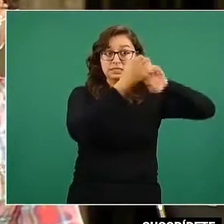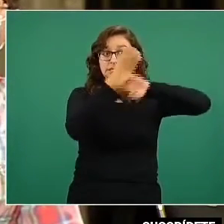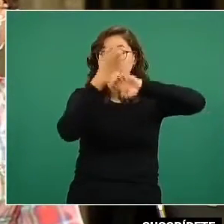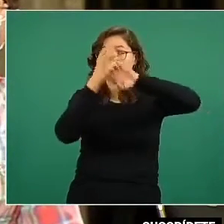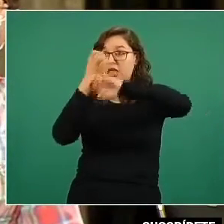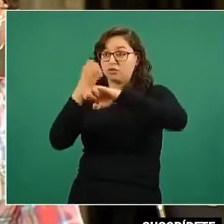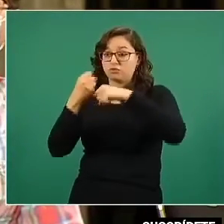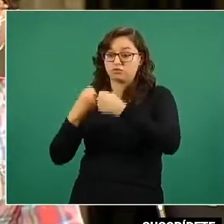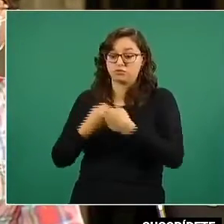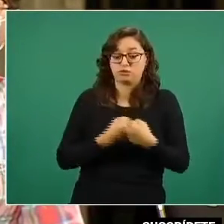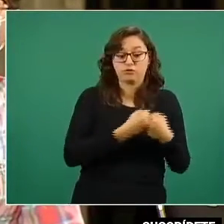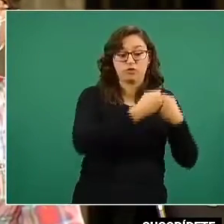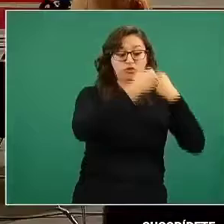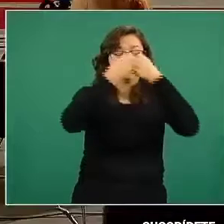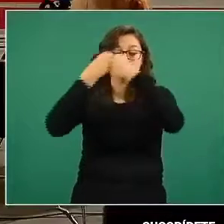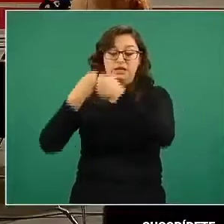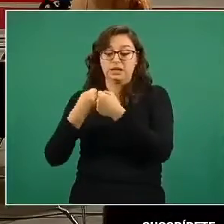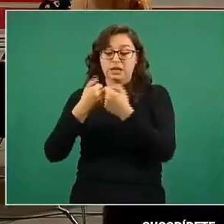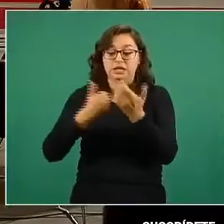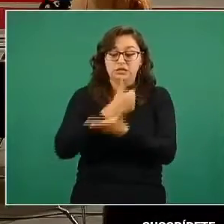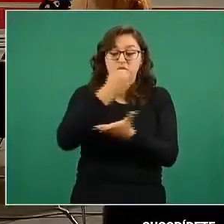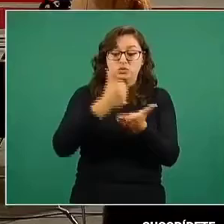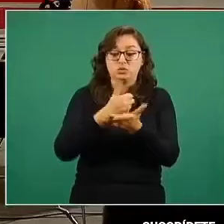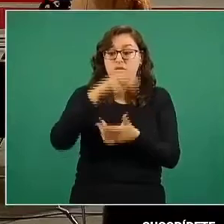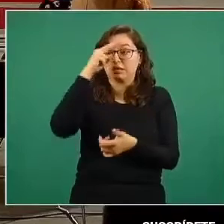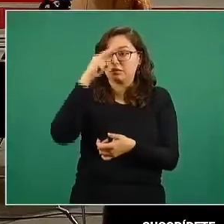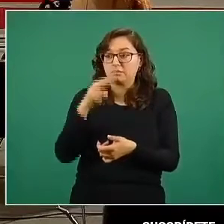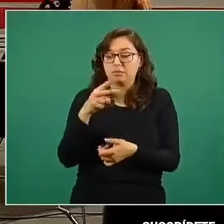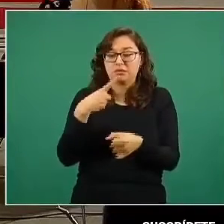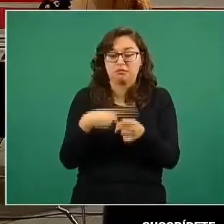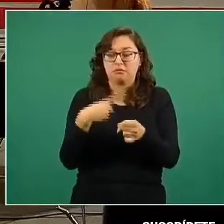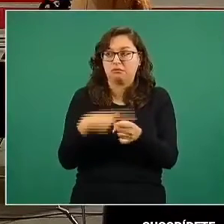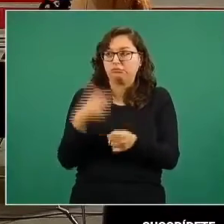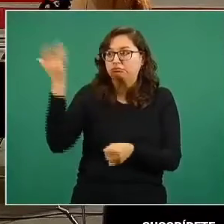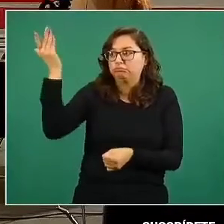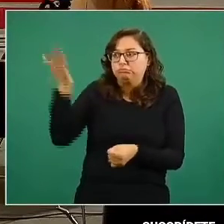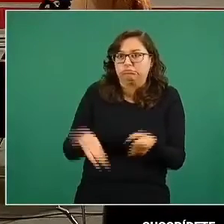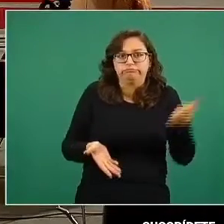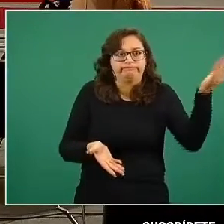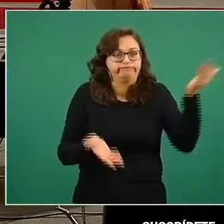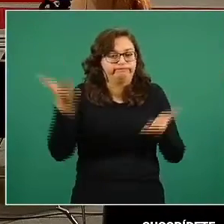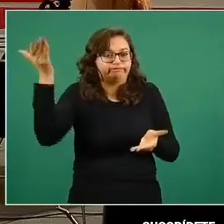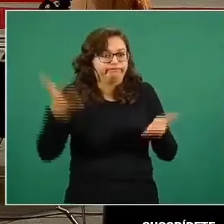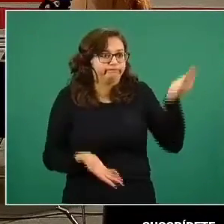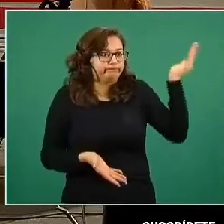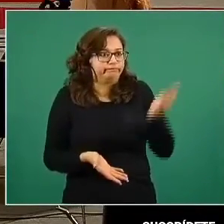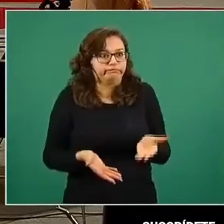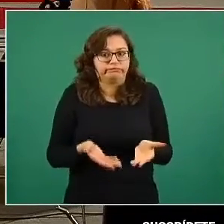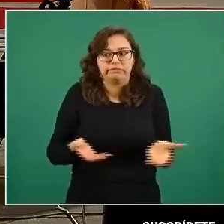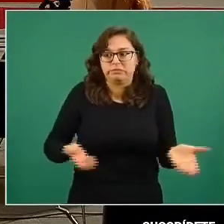pacientes? Y que el esfuerzo que vienen haciendo, por eso mencionaba estas entidades, de las más significativas,